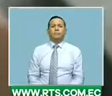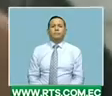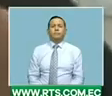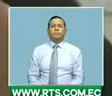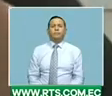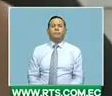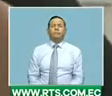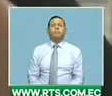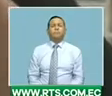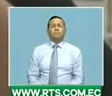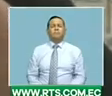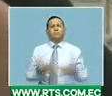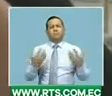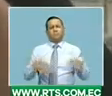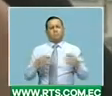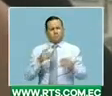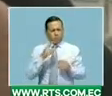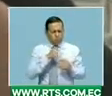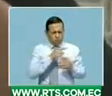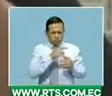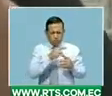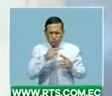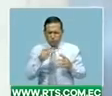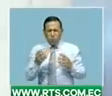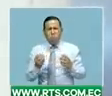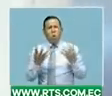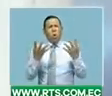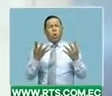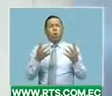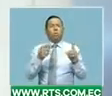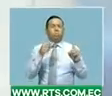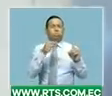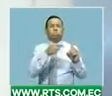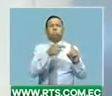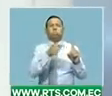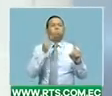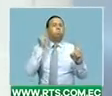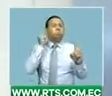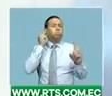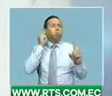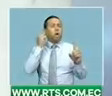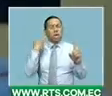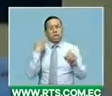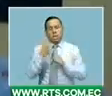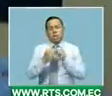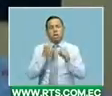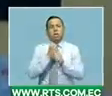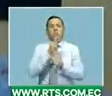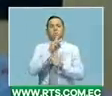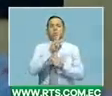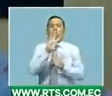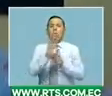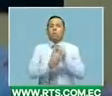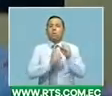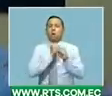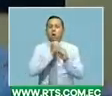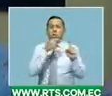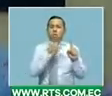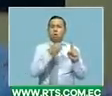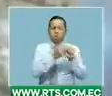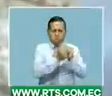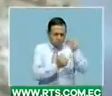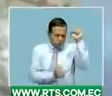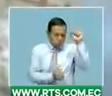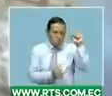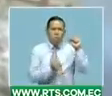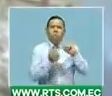Uno de los casos que mayor conmoción causó fue el de Yomira Chiquito Gil, de 24 años, quien fue encontrada muerta,